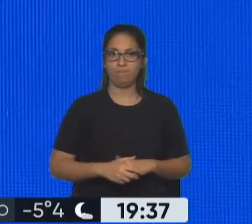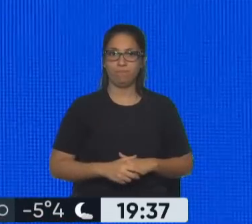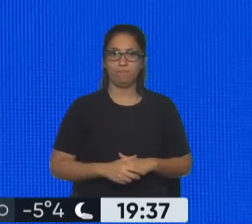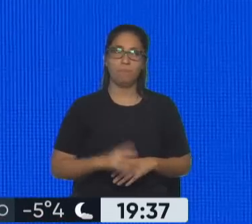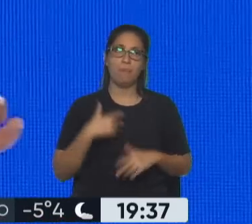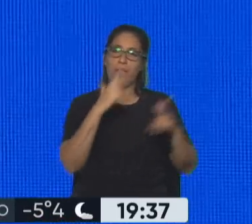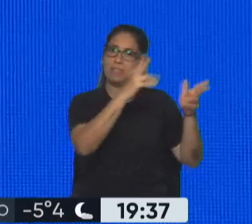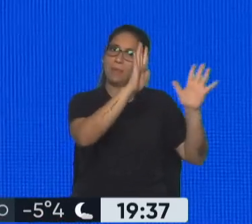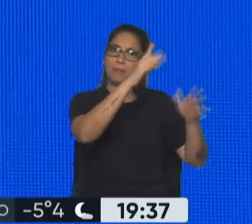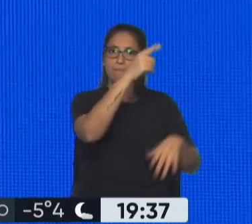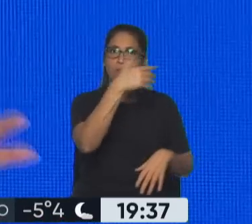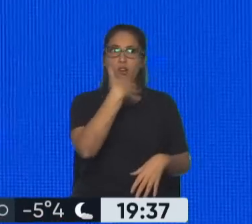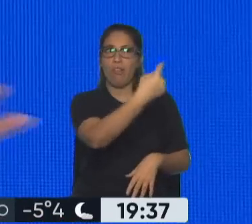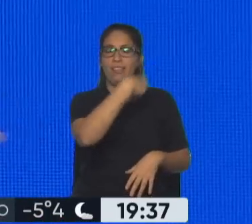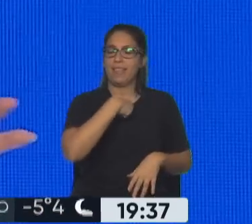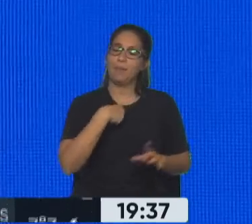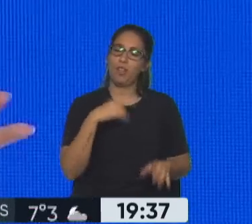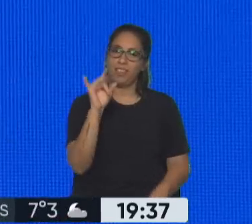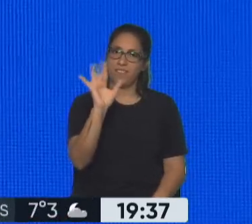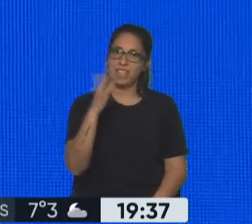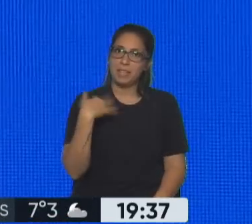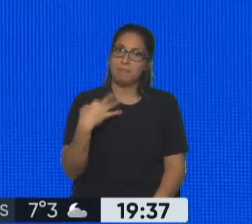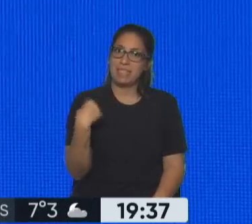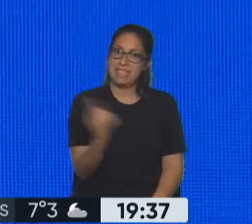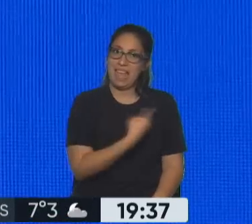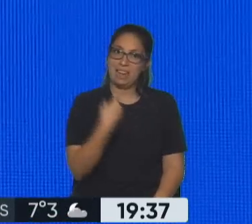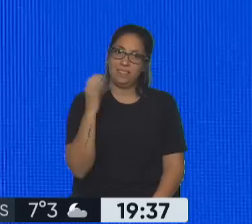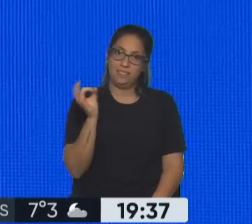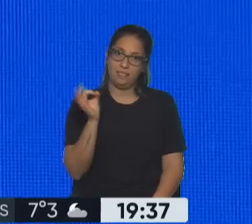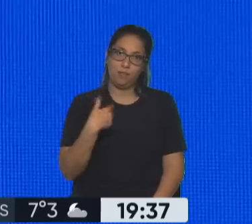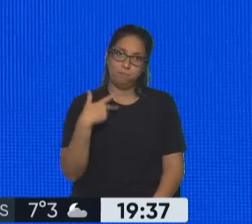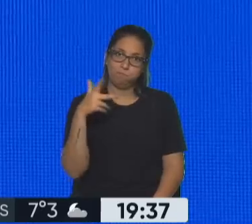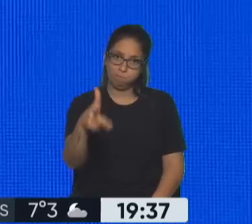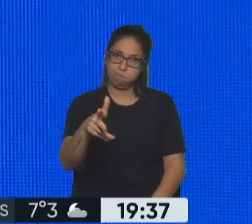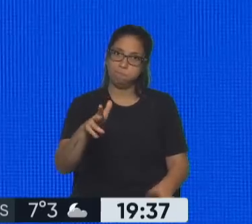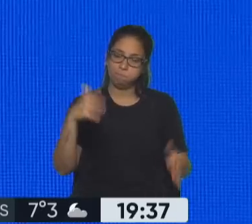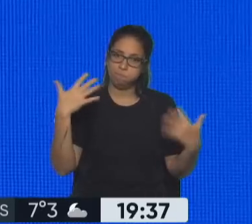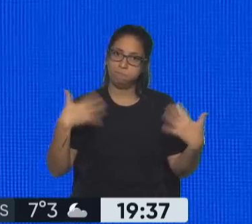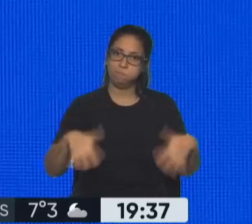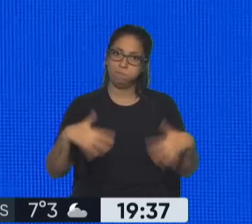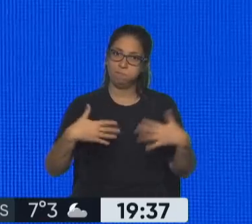Concedamos un poquito también que somos muy especiales. Ya se los dije en la